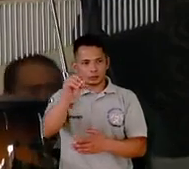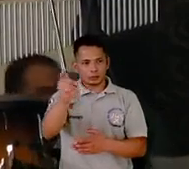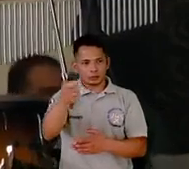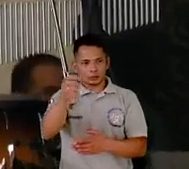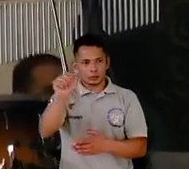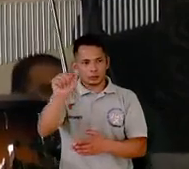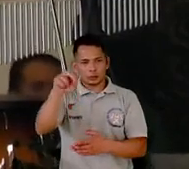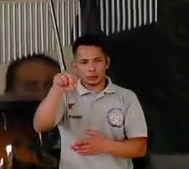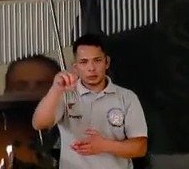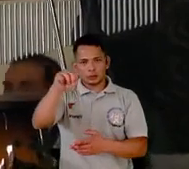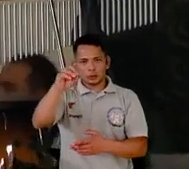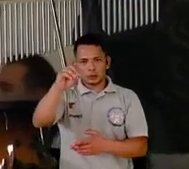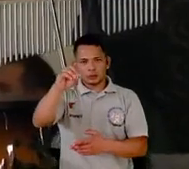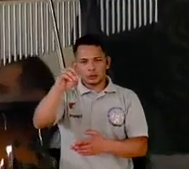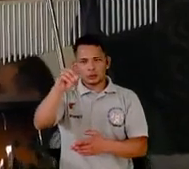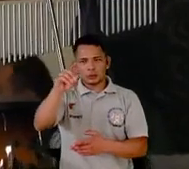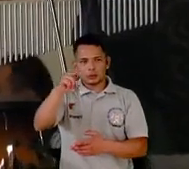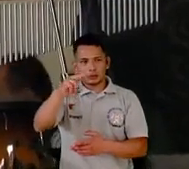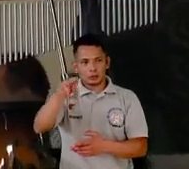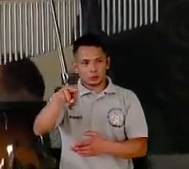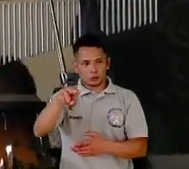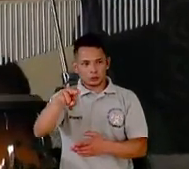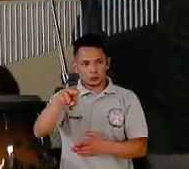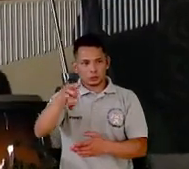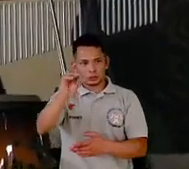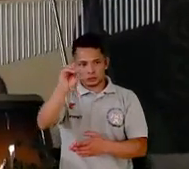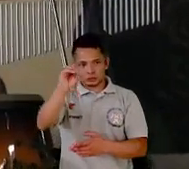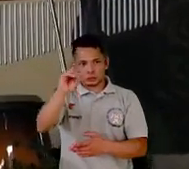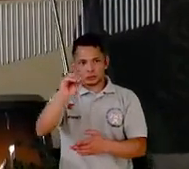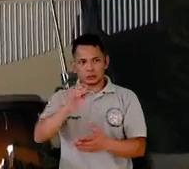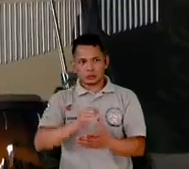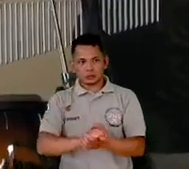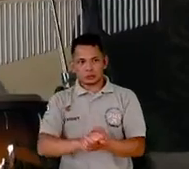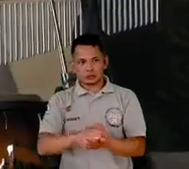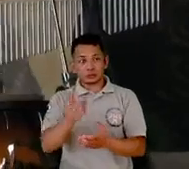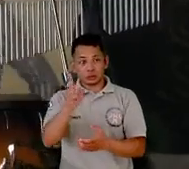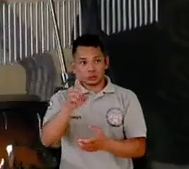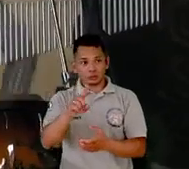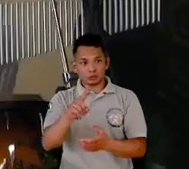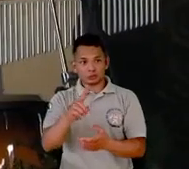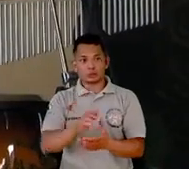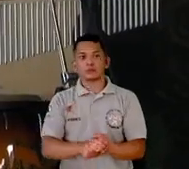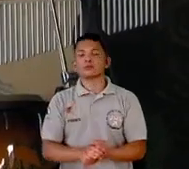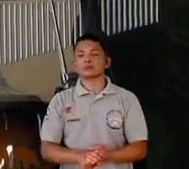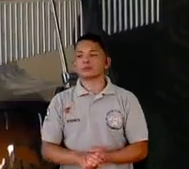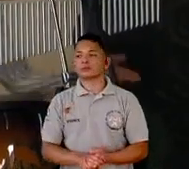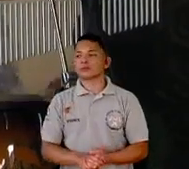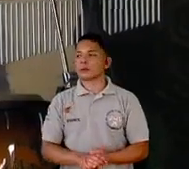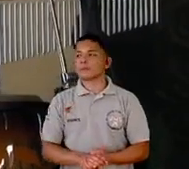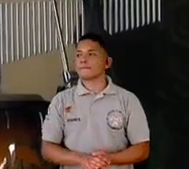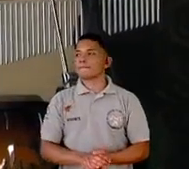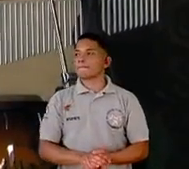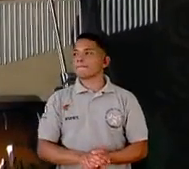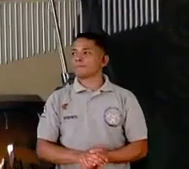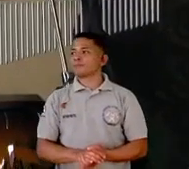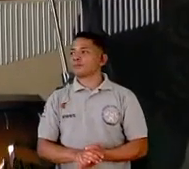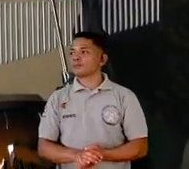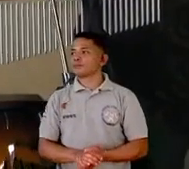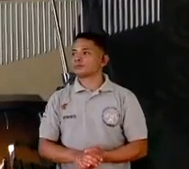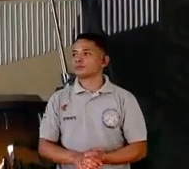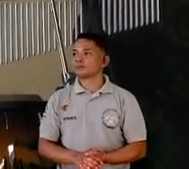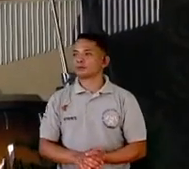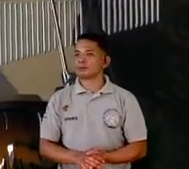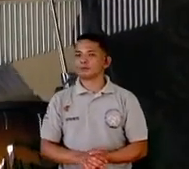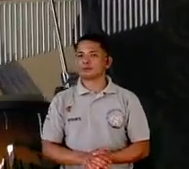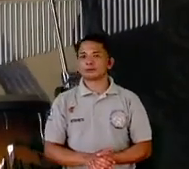Esta mañana los costeños tuvieron su participación, ¿verdad? Una alabanza